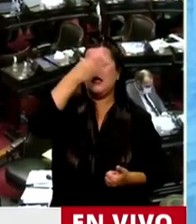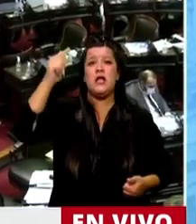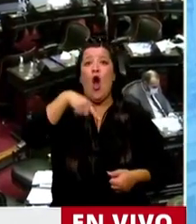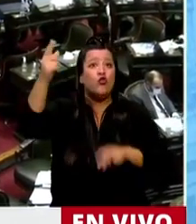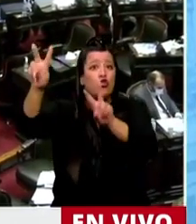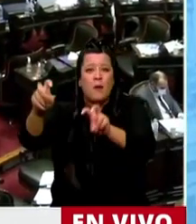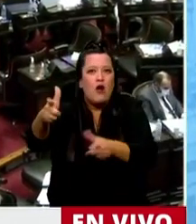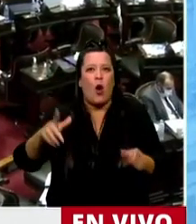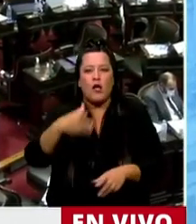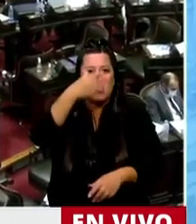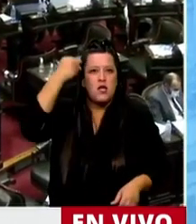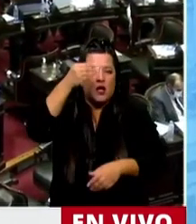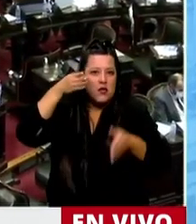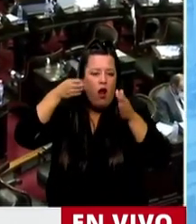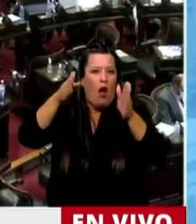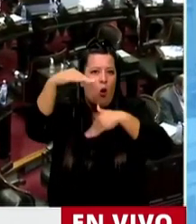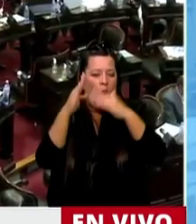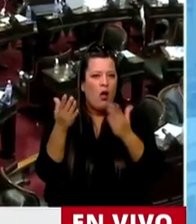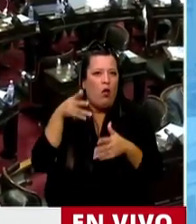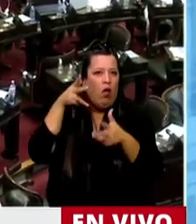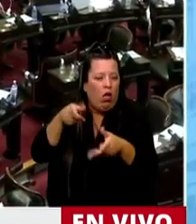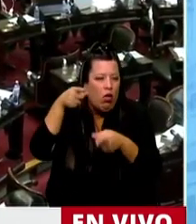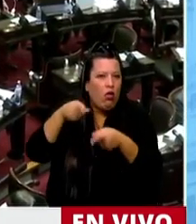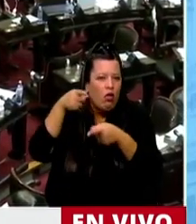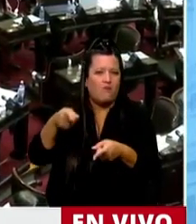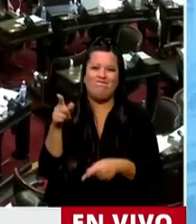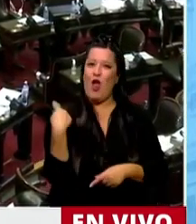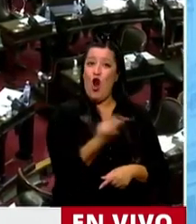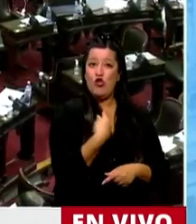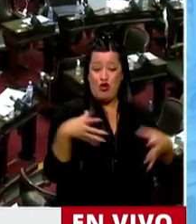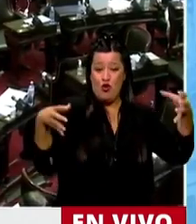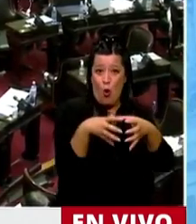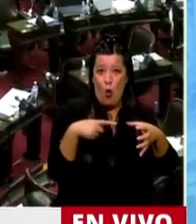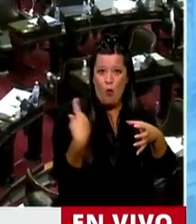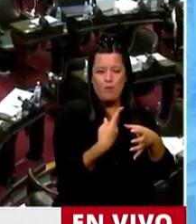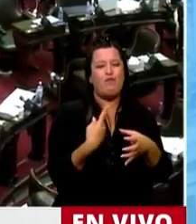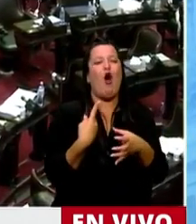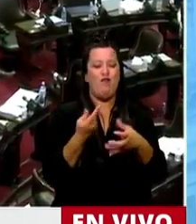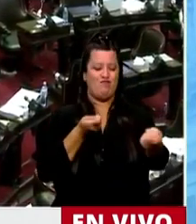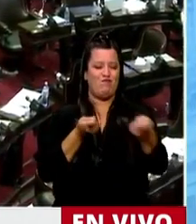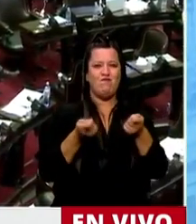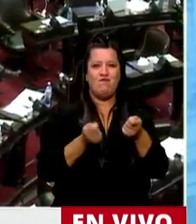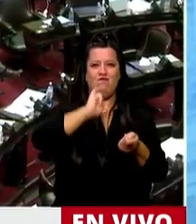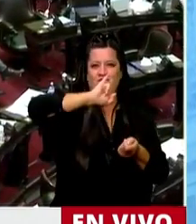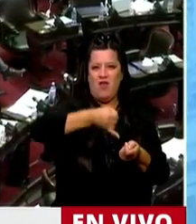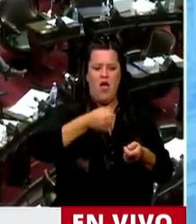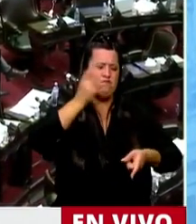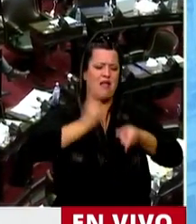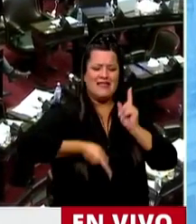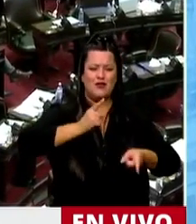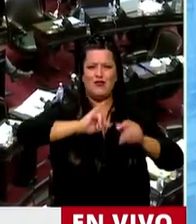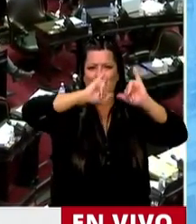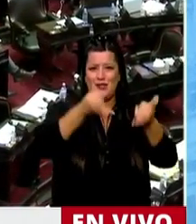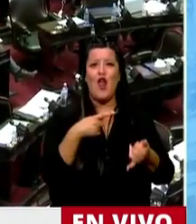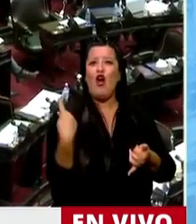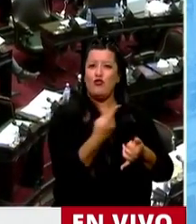tema. Nosotros, muchachos, nos dedicamos a gobernar. Nosotros, muchachos,